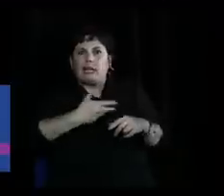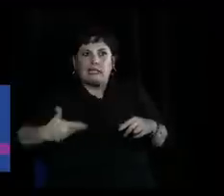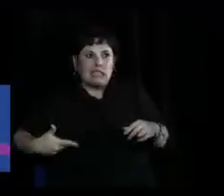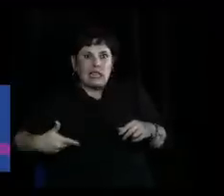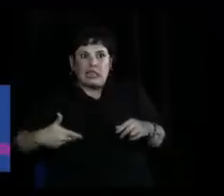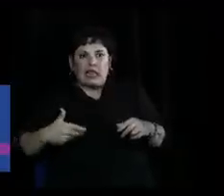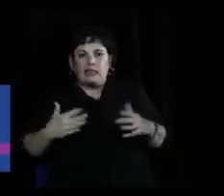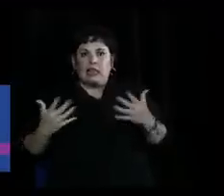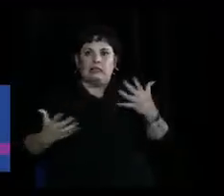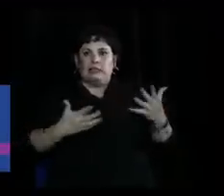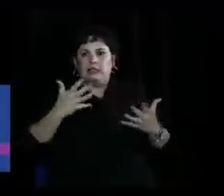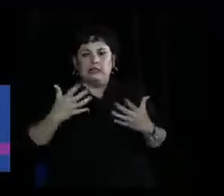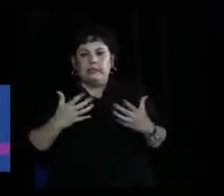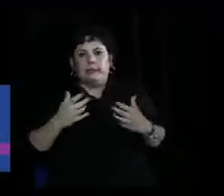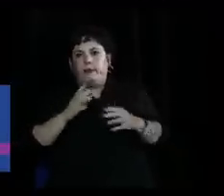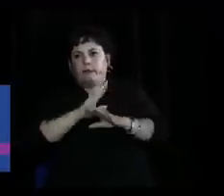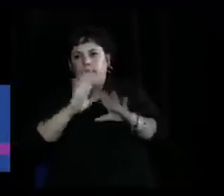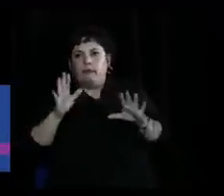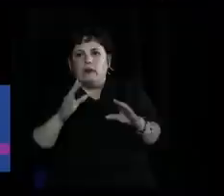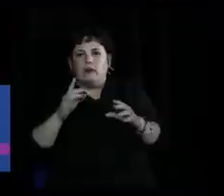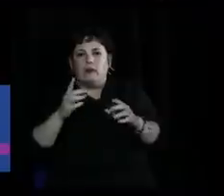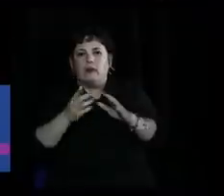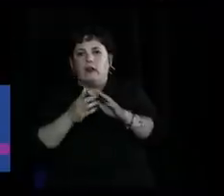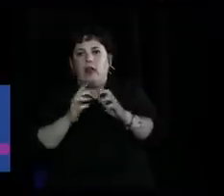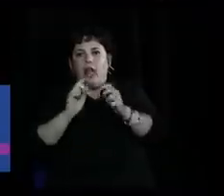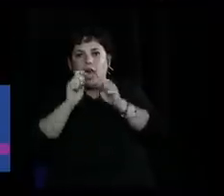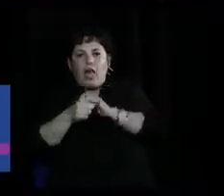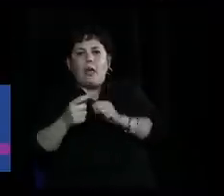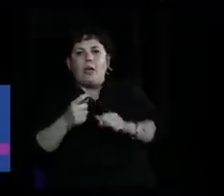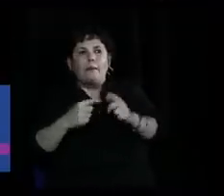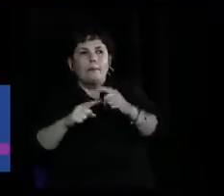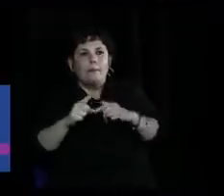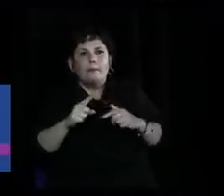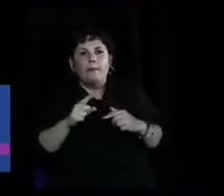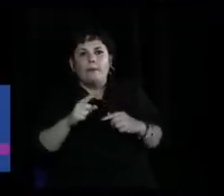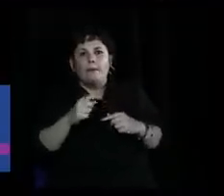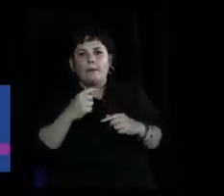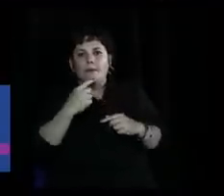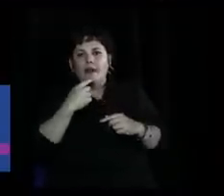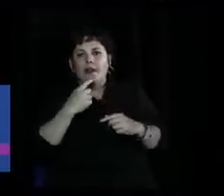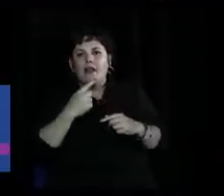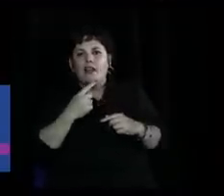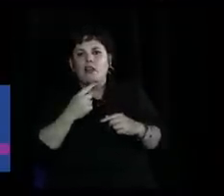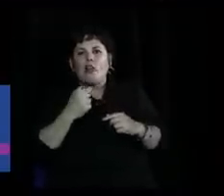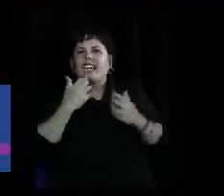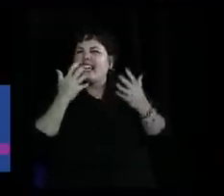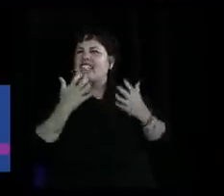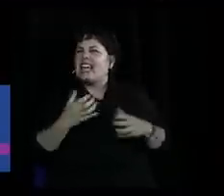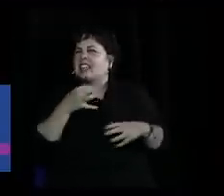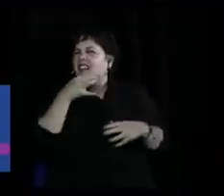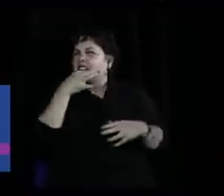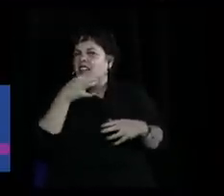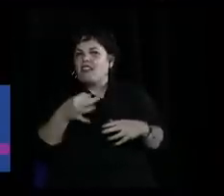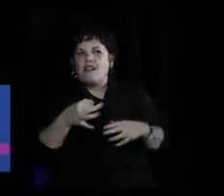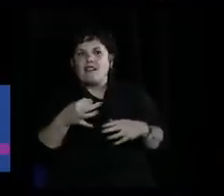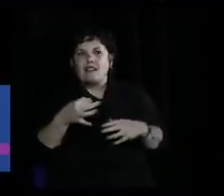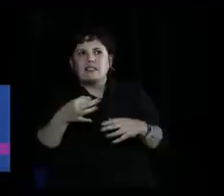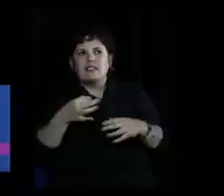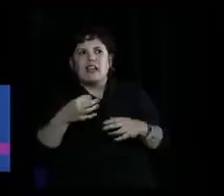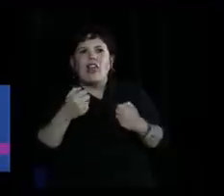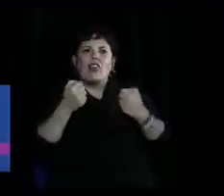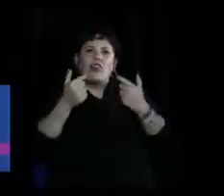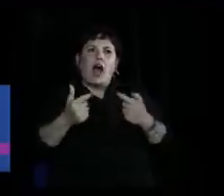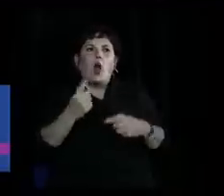tenía más remedio que en algún momento cambiar. Ahora, ¿qué se quiere decir con esto de que es para darle